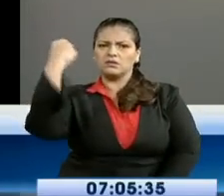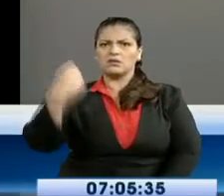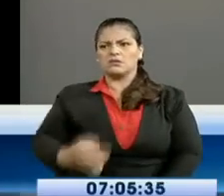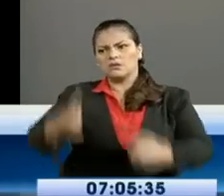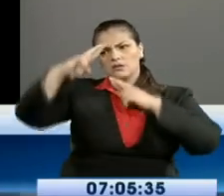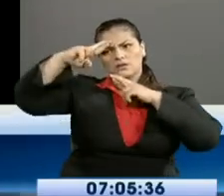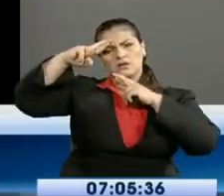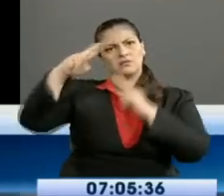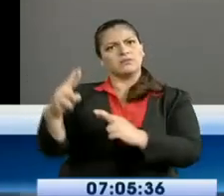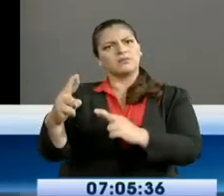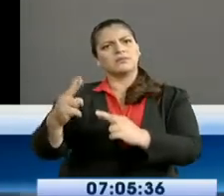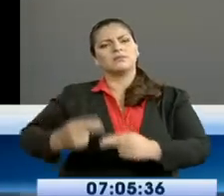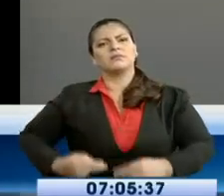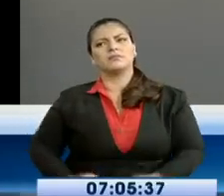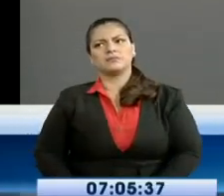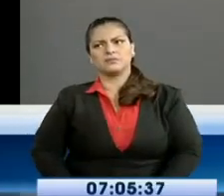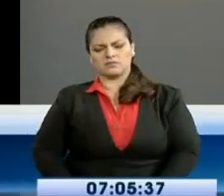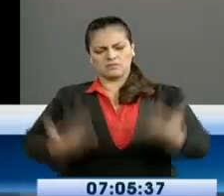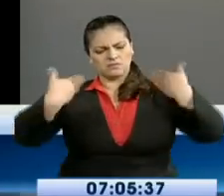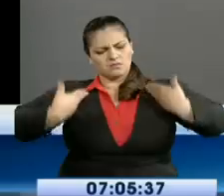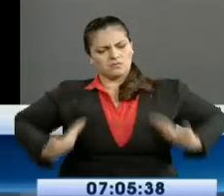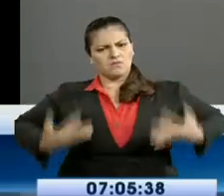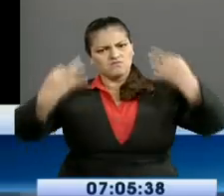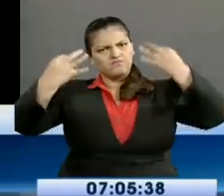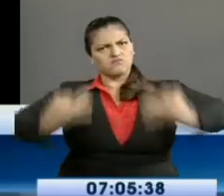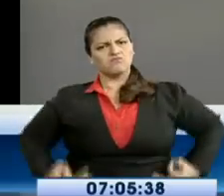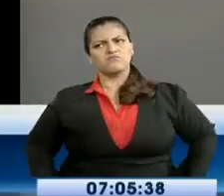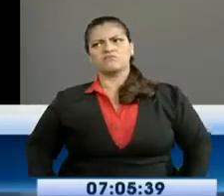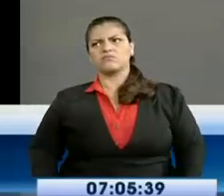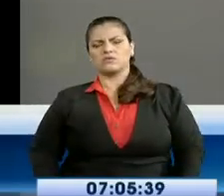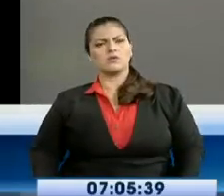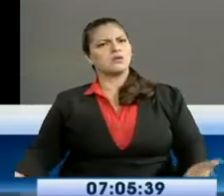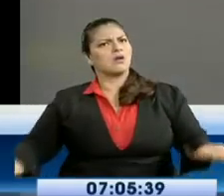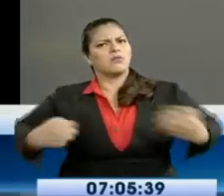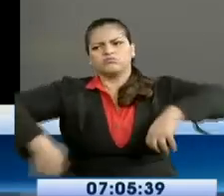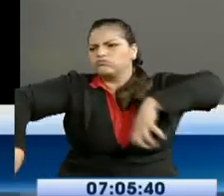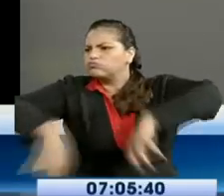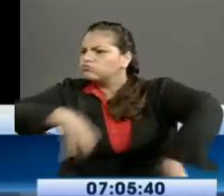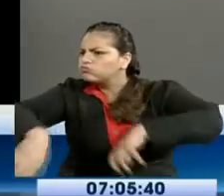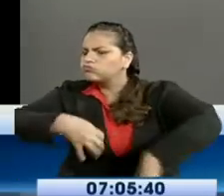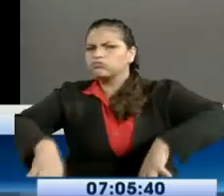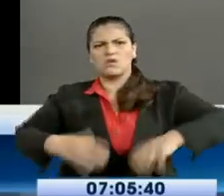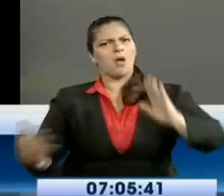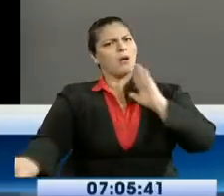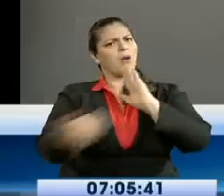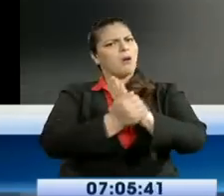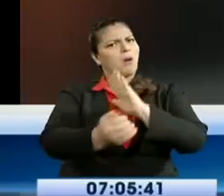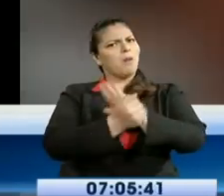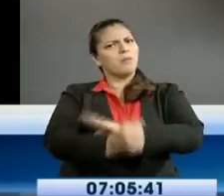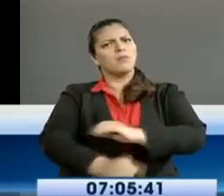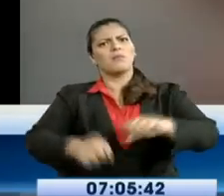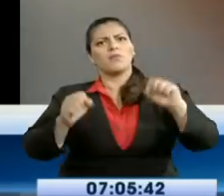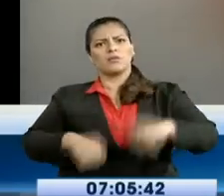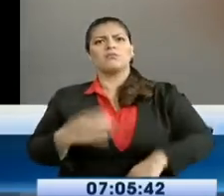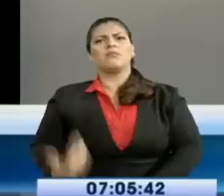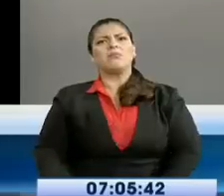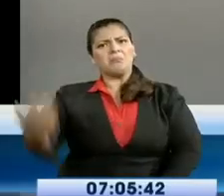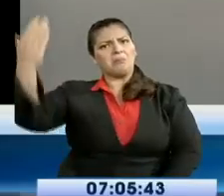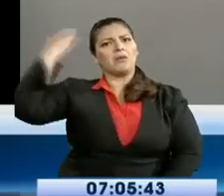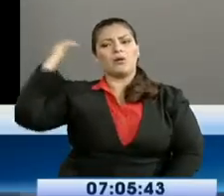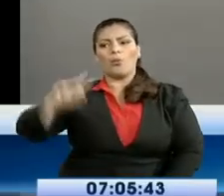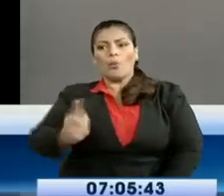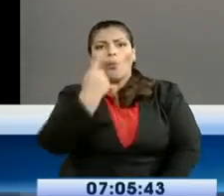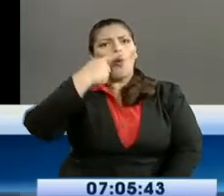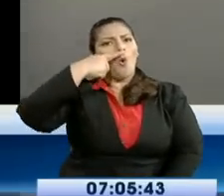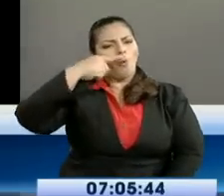pero tienen derecho a vestir un uniforme, a desarrollar cualquier actividad que antes estaba vetada para las mujeres. Pues. Así es.